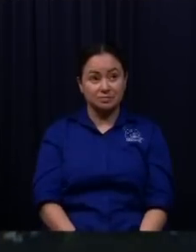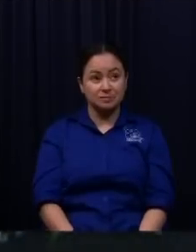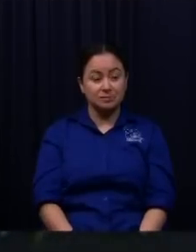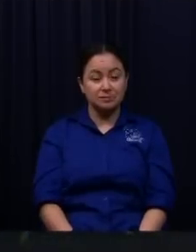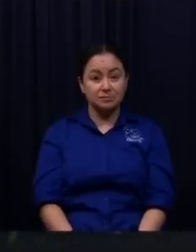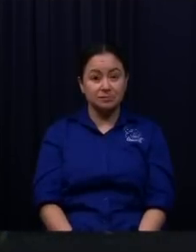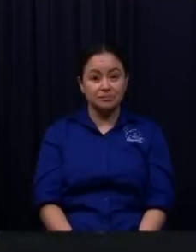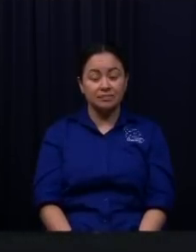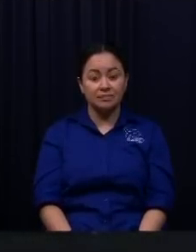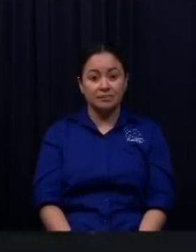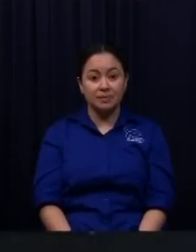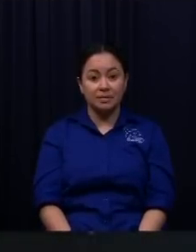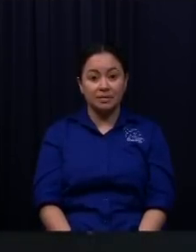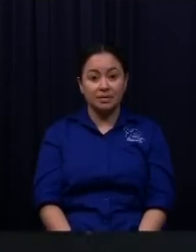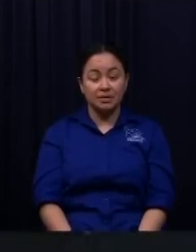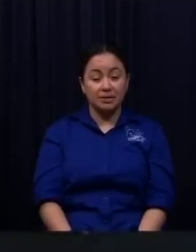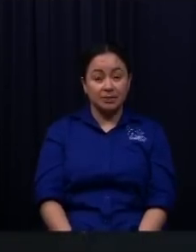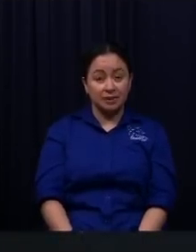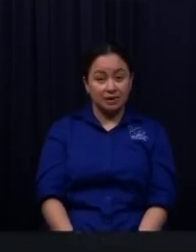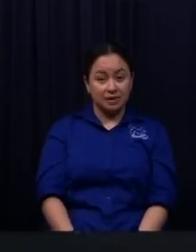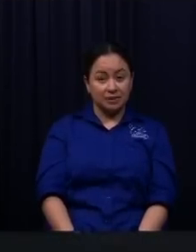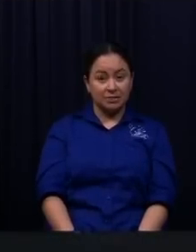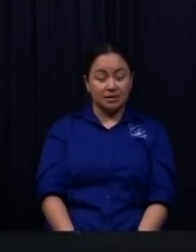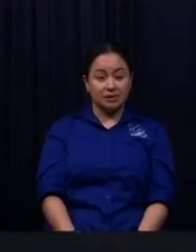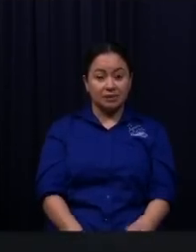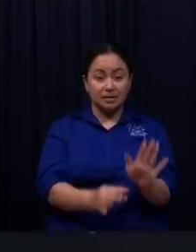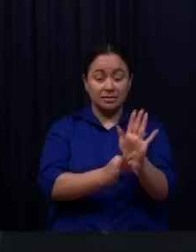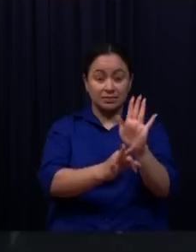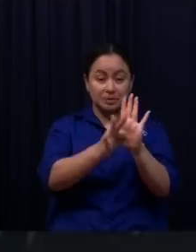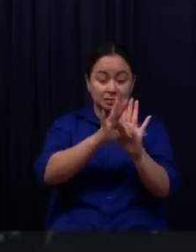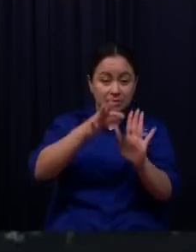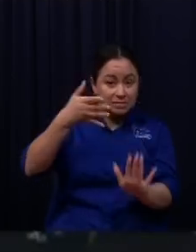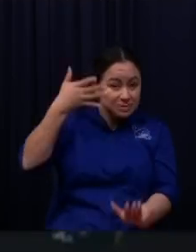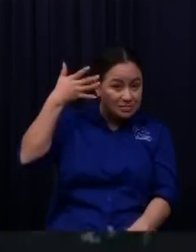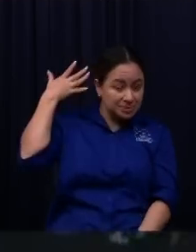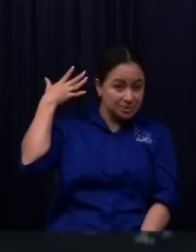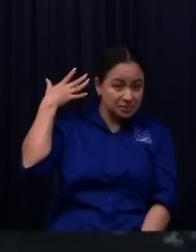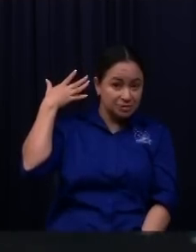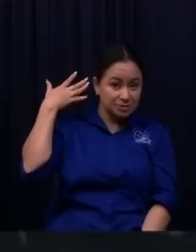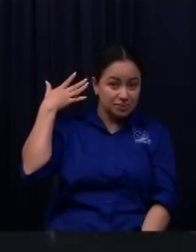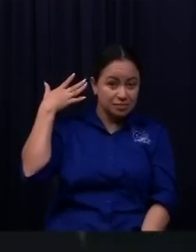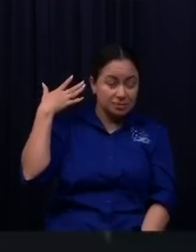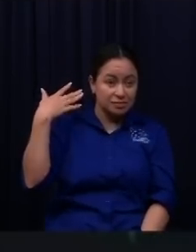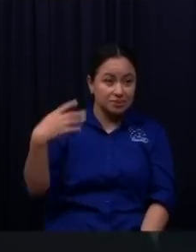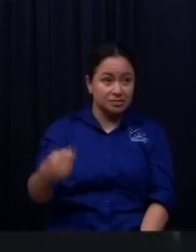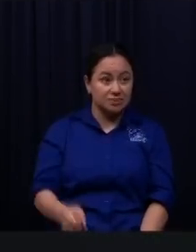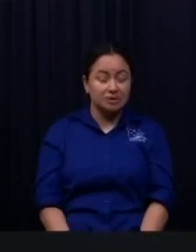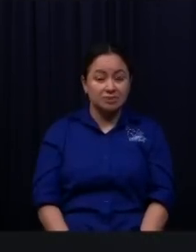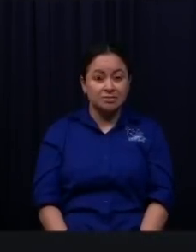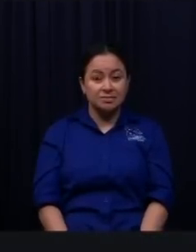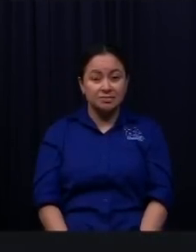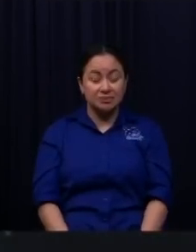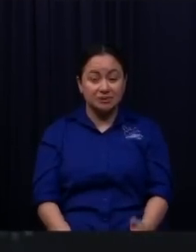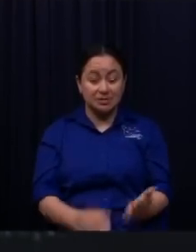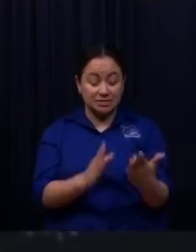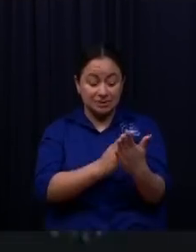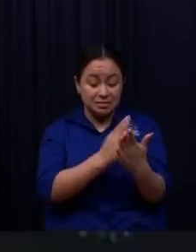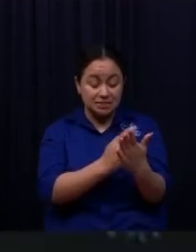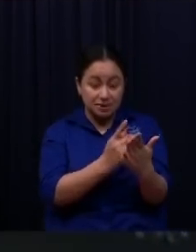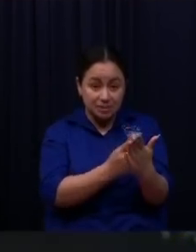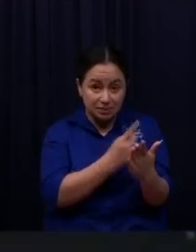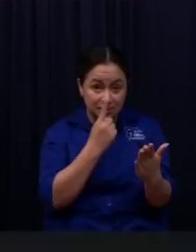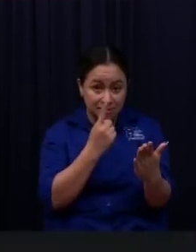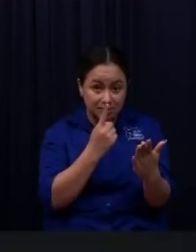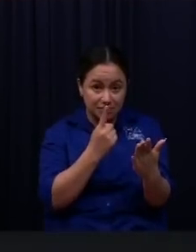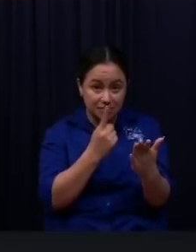Testamento hay 10 cielos descritos. 10 cielos. Bueno, no importa si son, bueno, sí importa pues, pero para